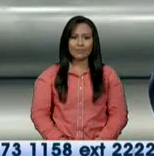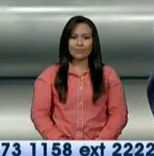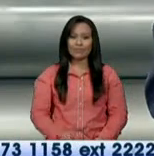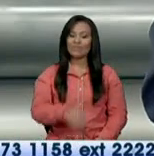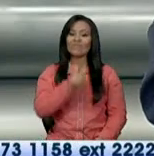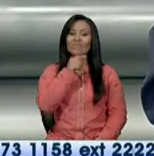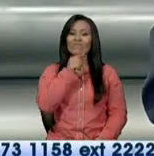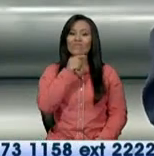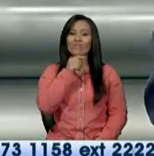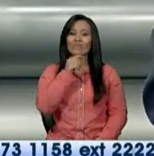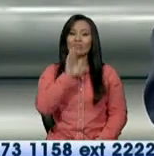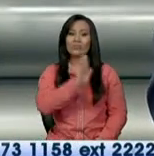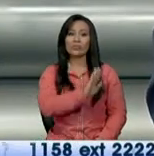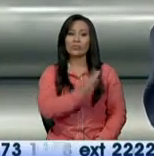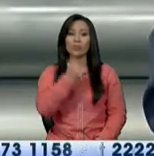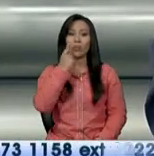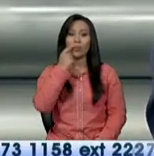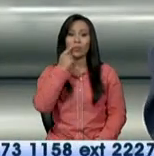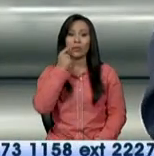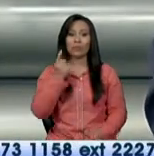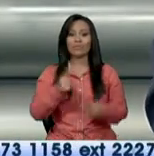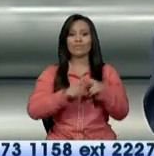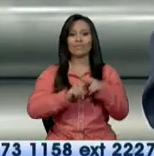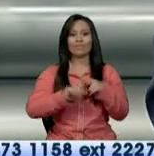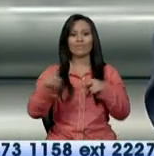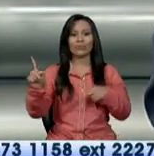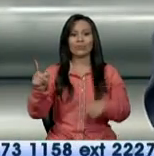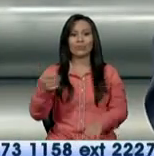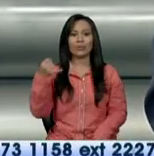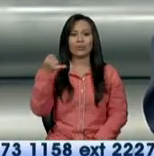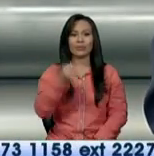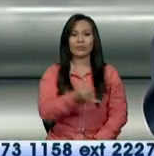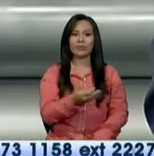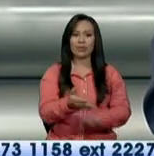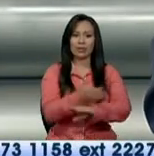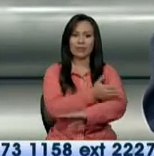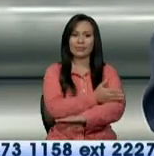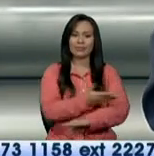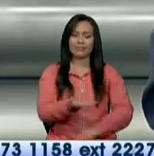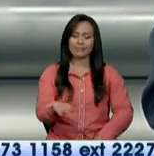su padre, que está acusado de la violación, ahora se encuentra prófugo.